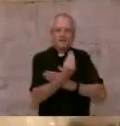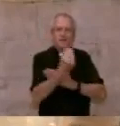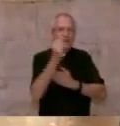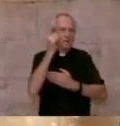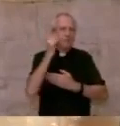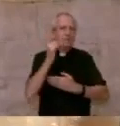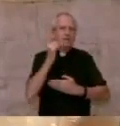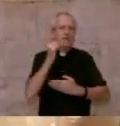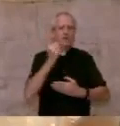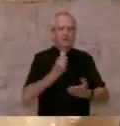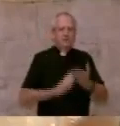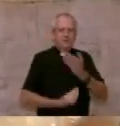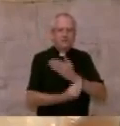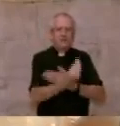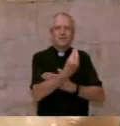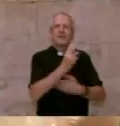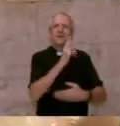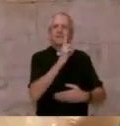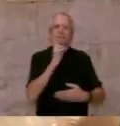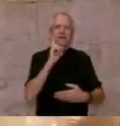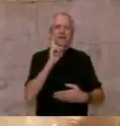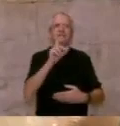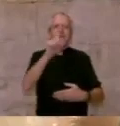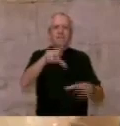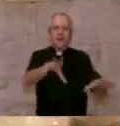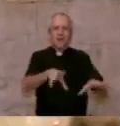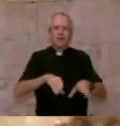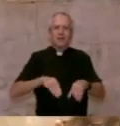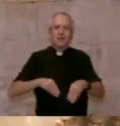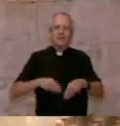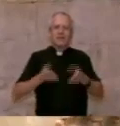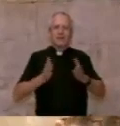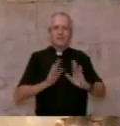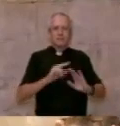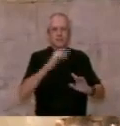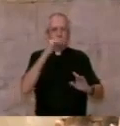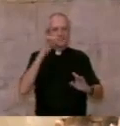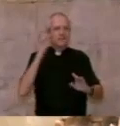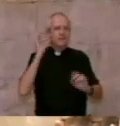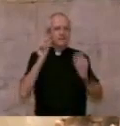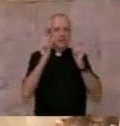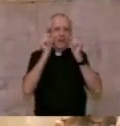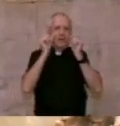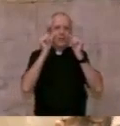la acogida de los hijos e hijas que abren los ojos a la luz de este mundo.